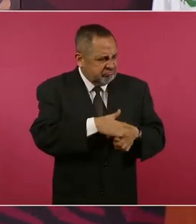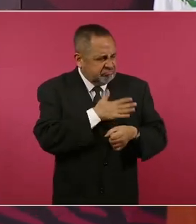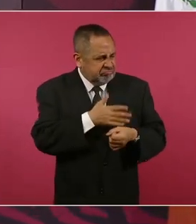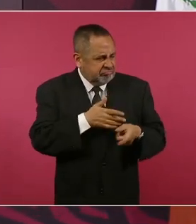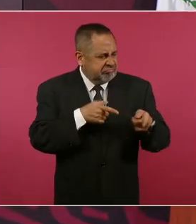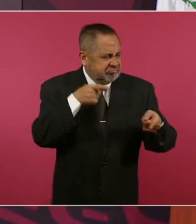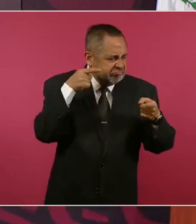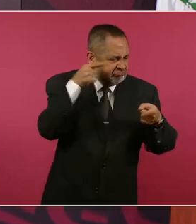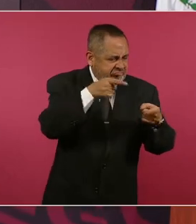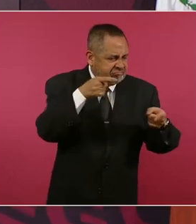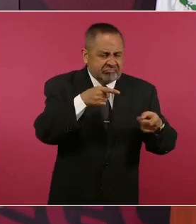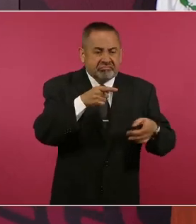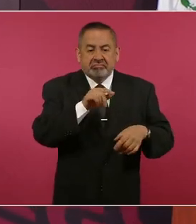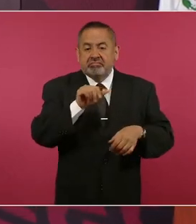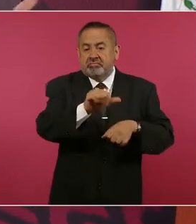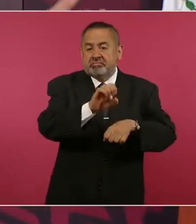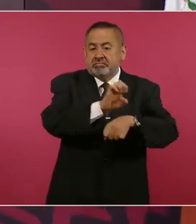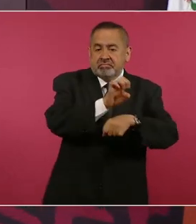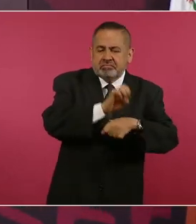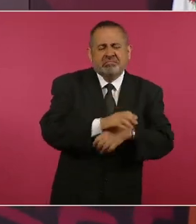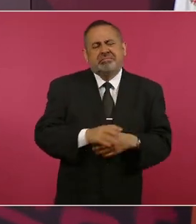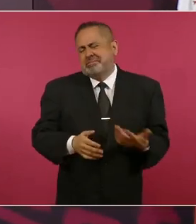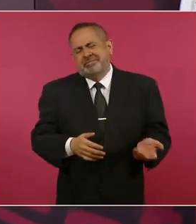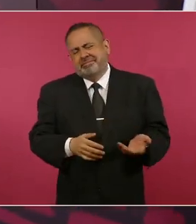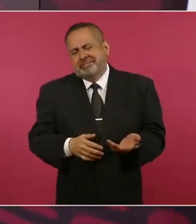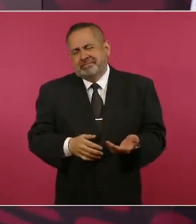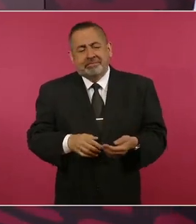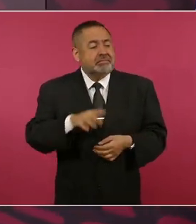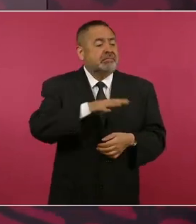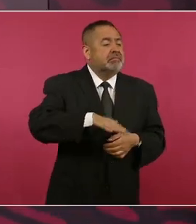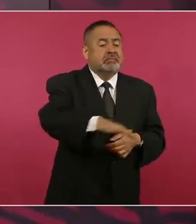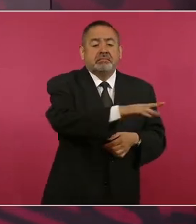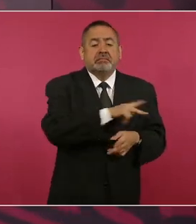al pueblo ecuatoriano. Son nuestros hermanos.